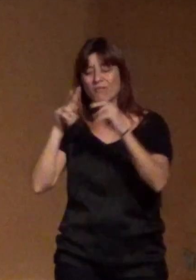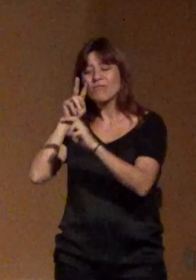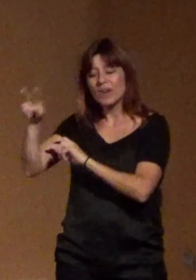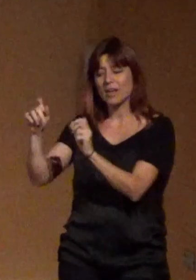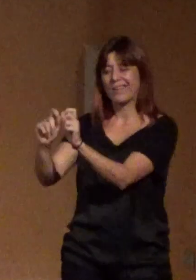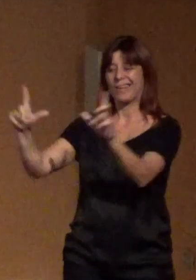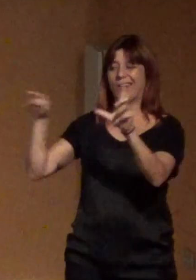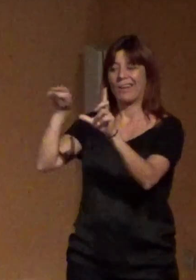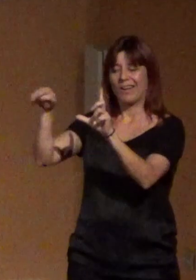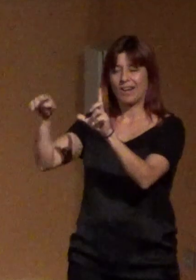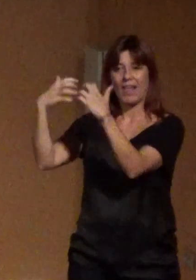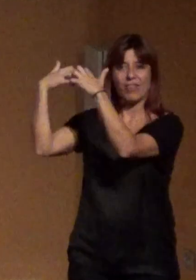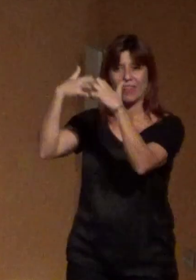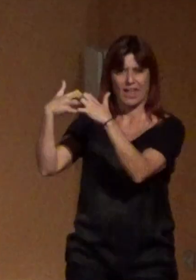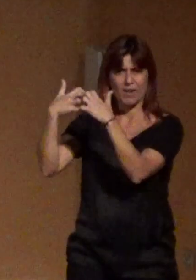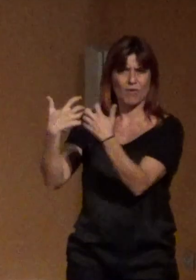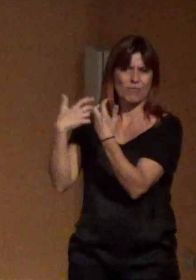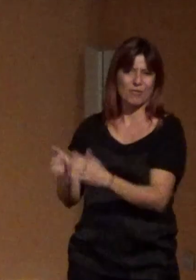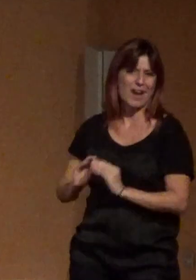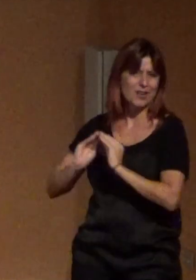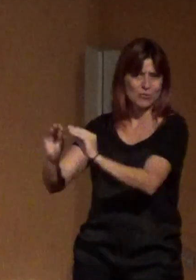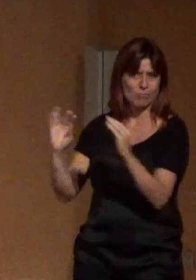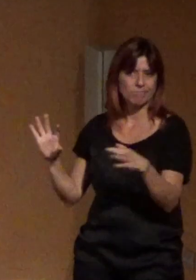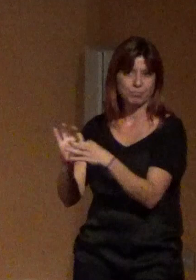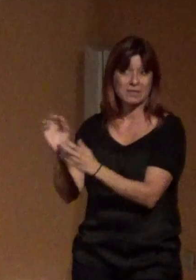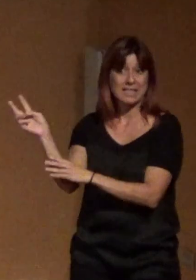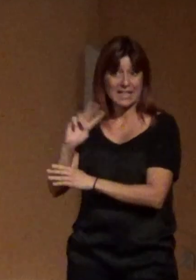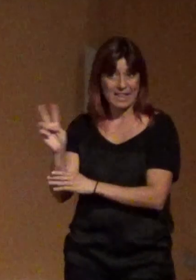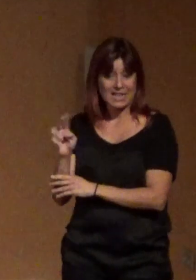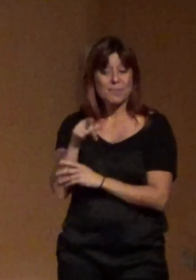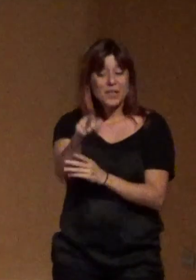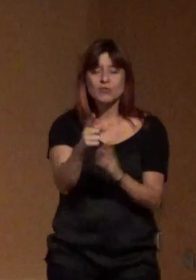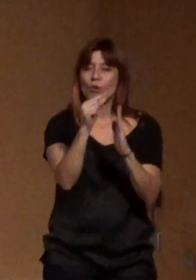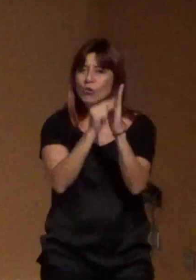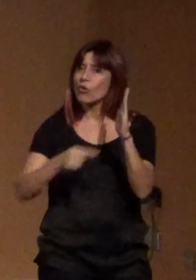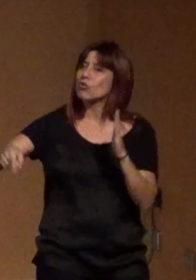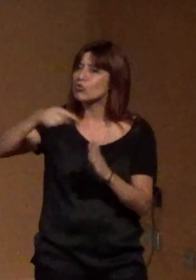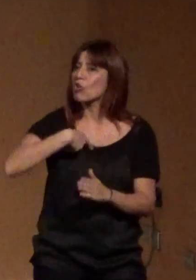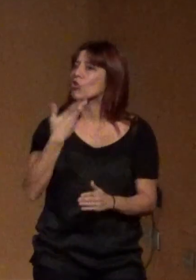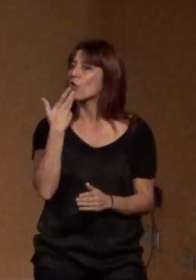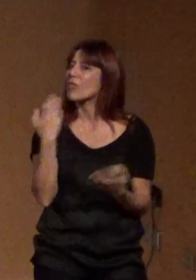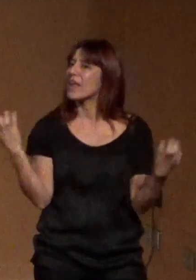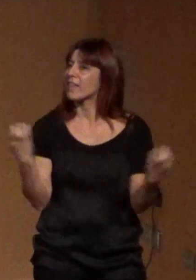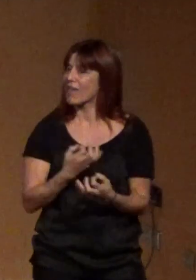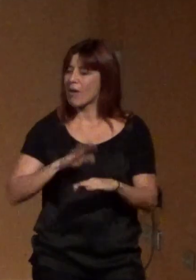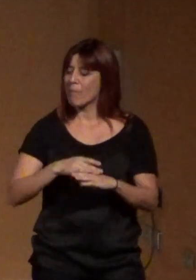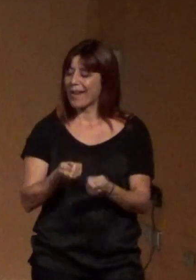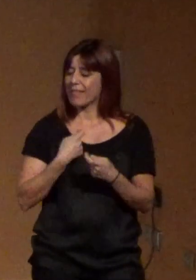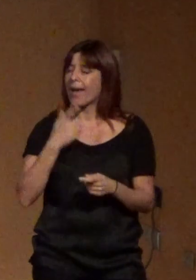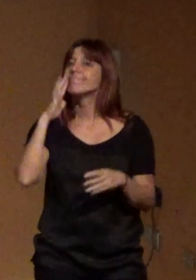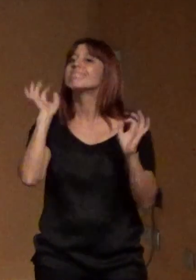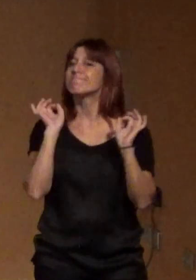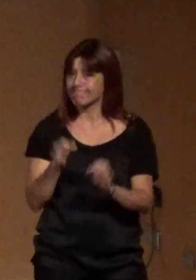quiere decir que eso sea el diagnóstico, luego diríamos que el diagnóstico es clínico, pero estos son marcadores que tenemos que conocer para convencernos de que estamos hablando de un trastorno de